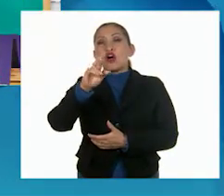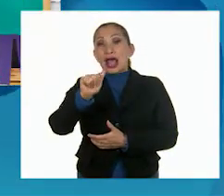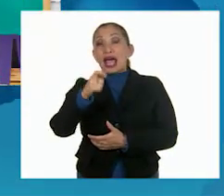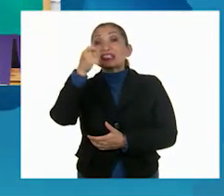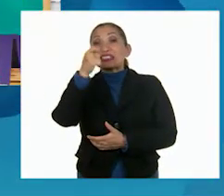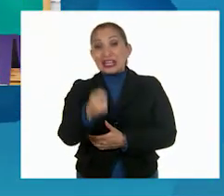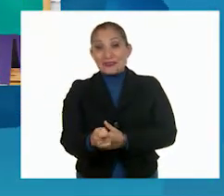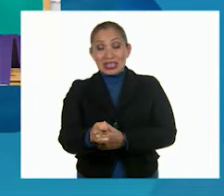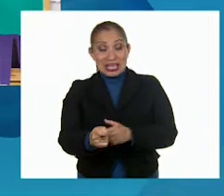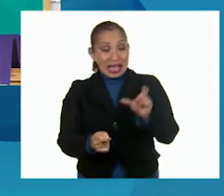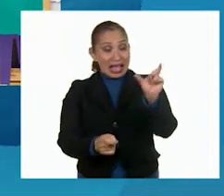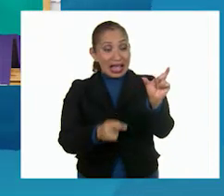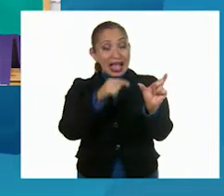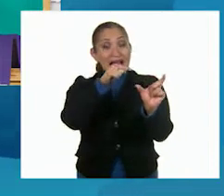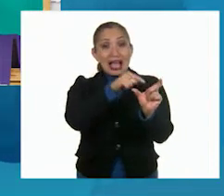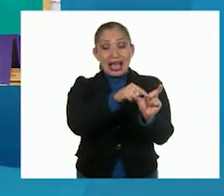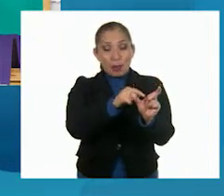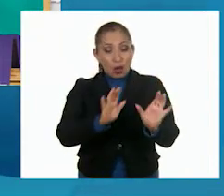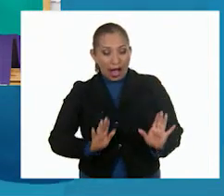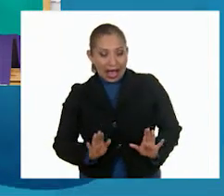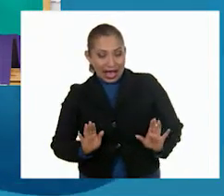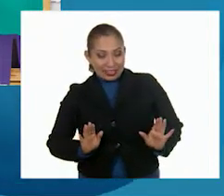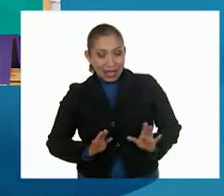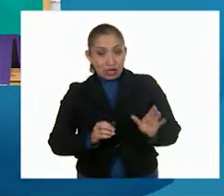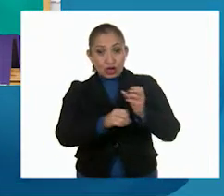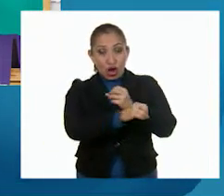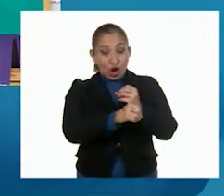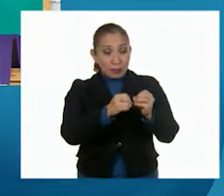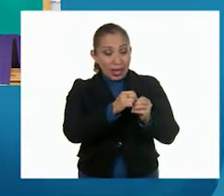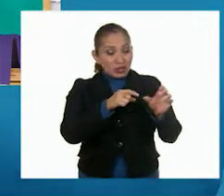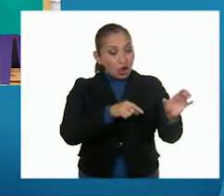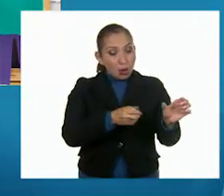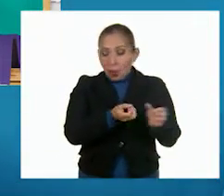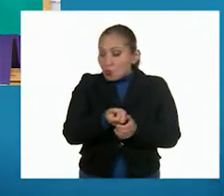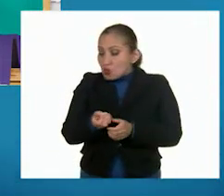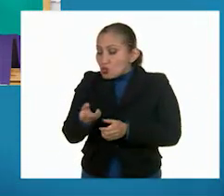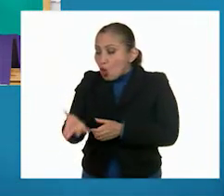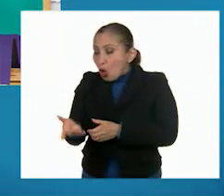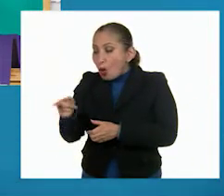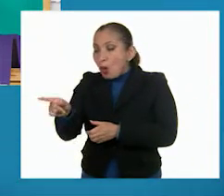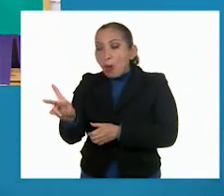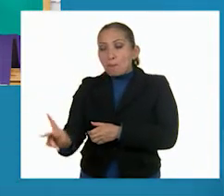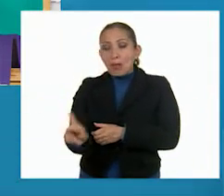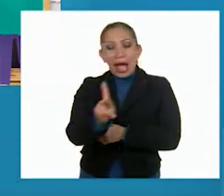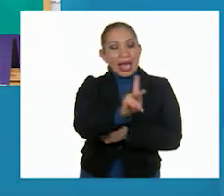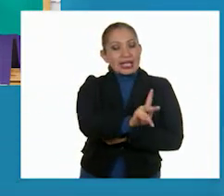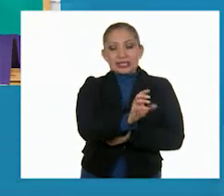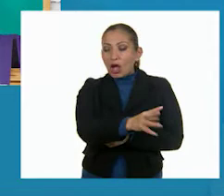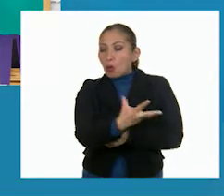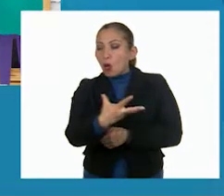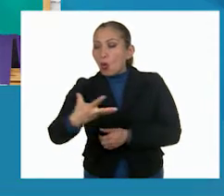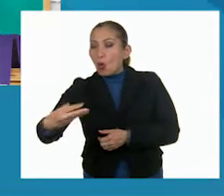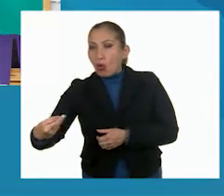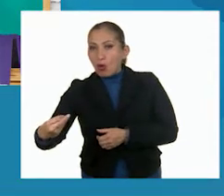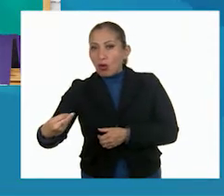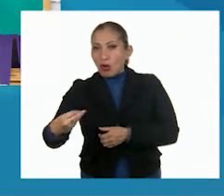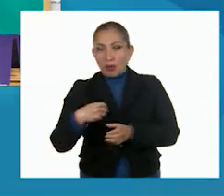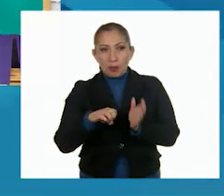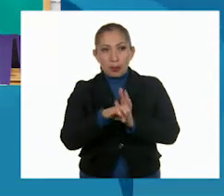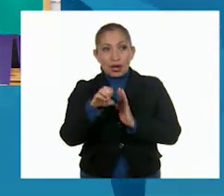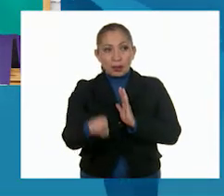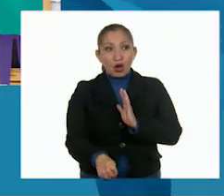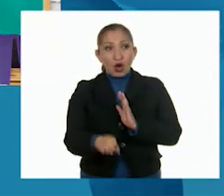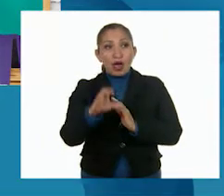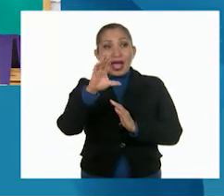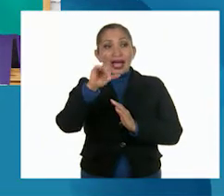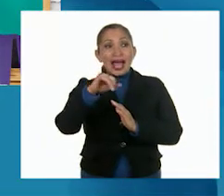transfiere las cualidades de un objeto a otro, como por ejemplo, candil